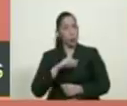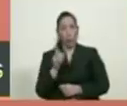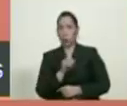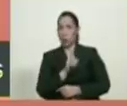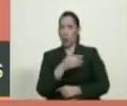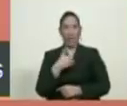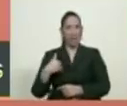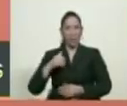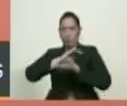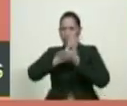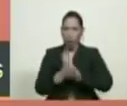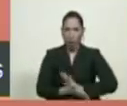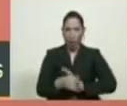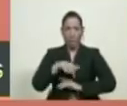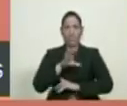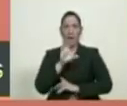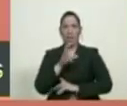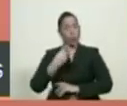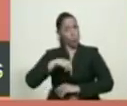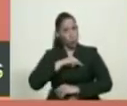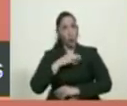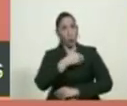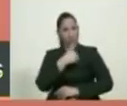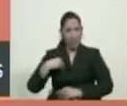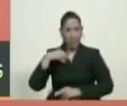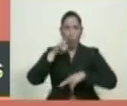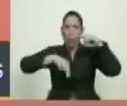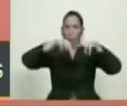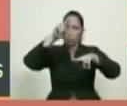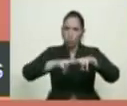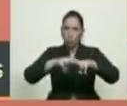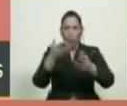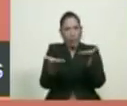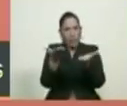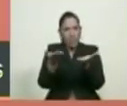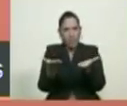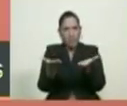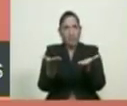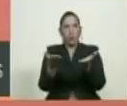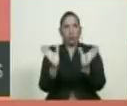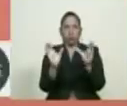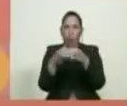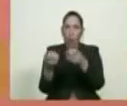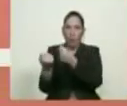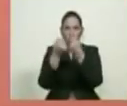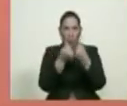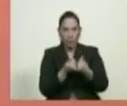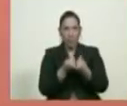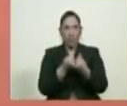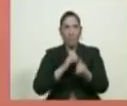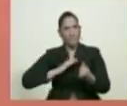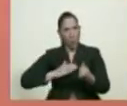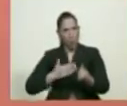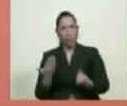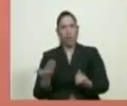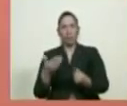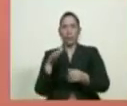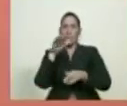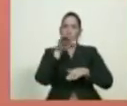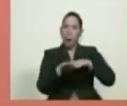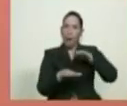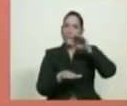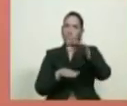revés. Queremos la construcción. Queremos el equilibrio entre los factores de la economía para que deje de haber sobresaltos y